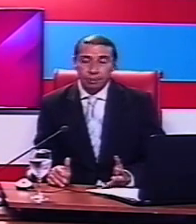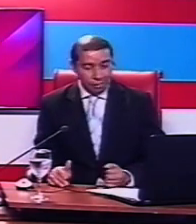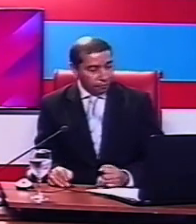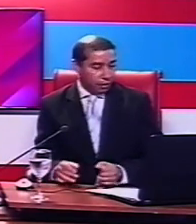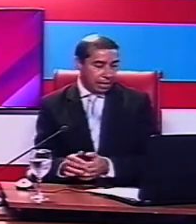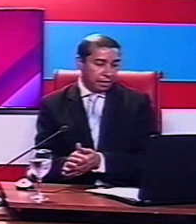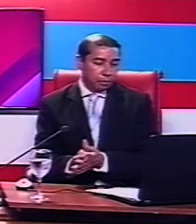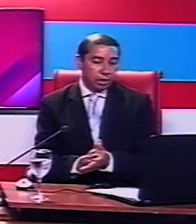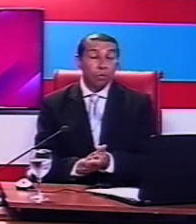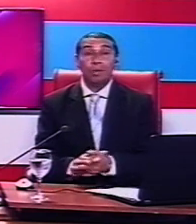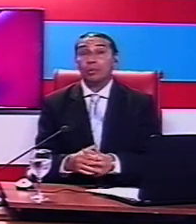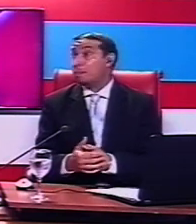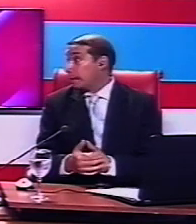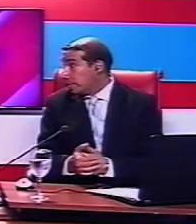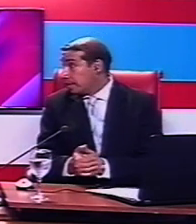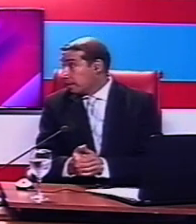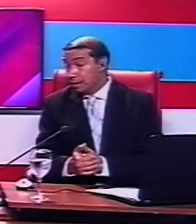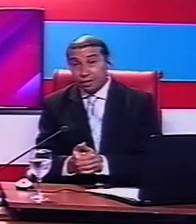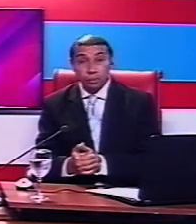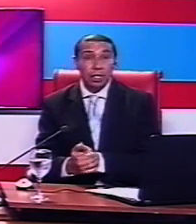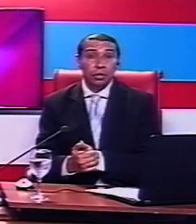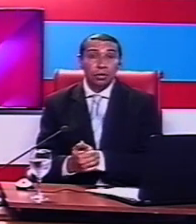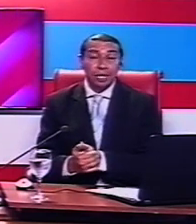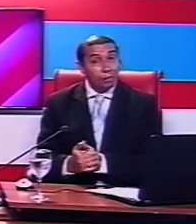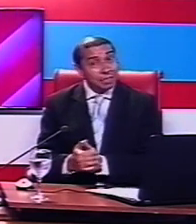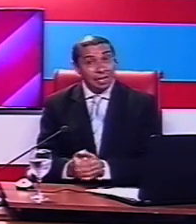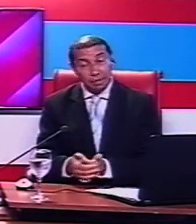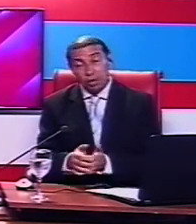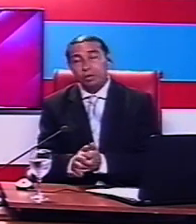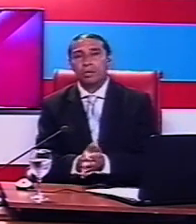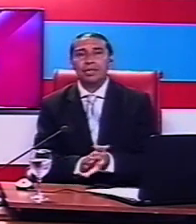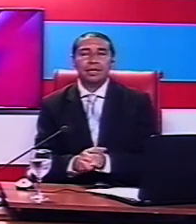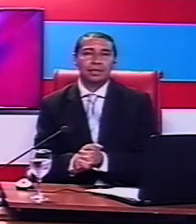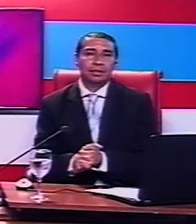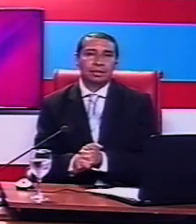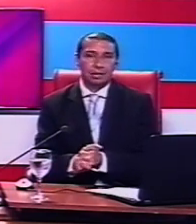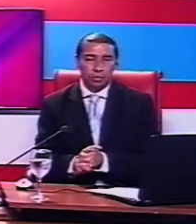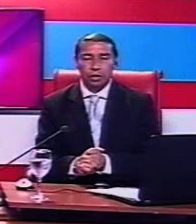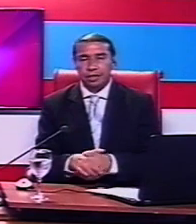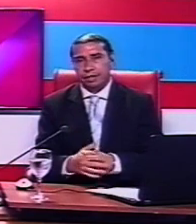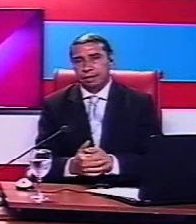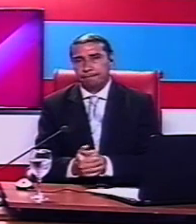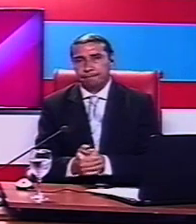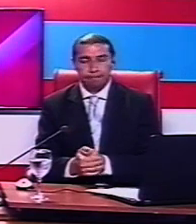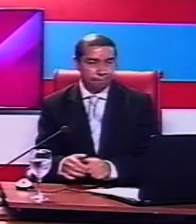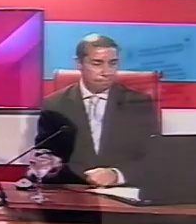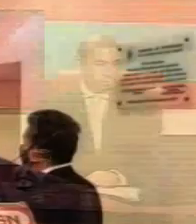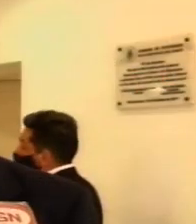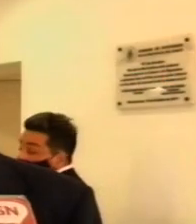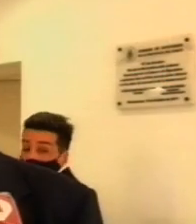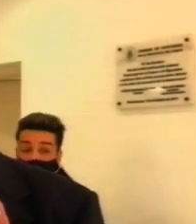este acuerdo fue el diputado Juan Manuel Pedrini, diputado del oficialismo. Esto dijo ayer a Somos Noticias. Se